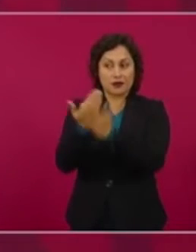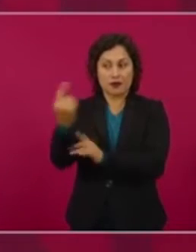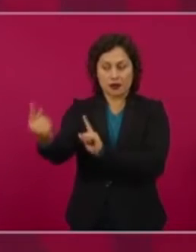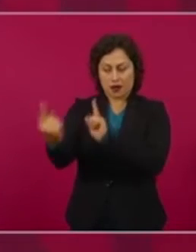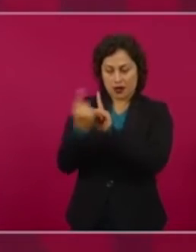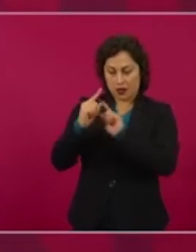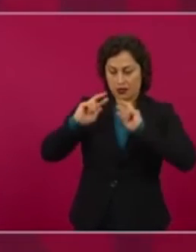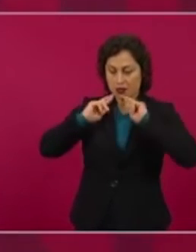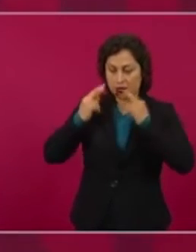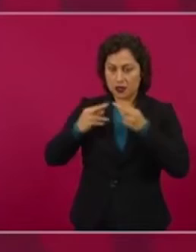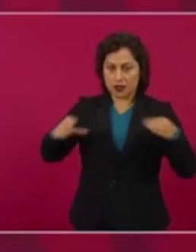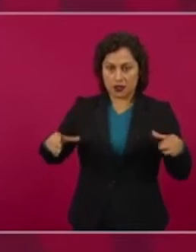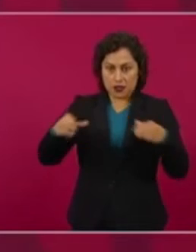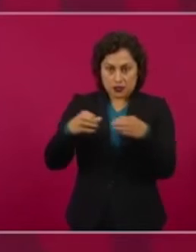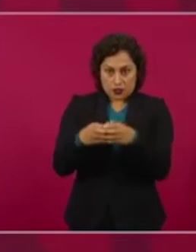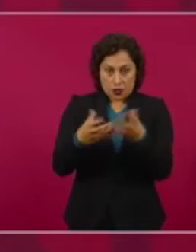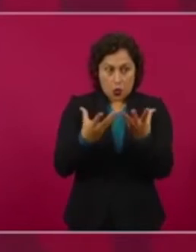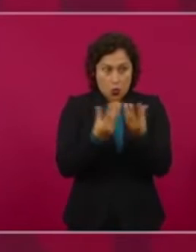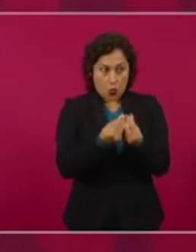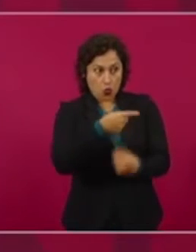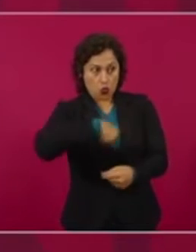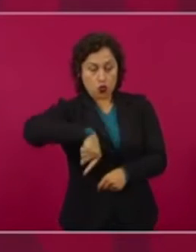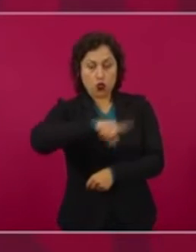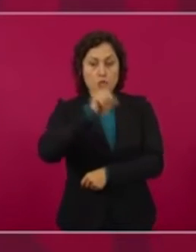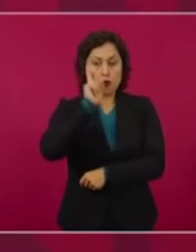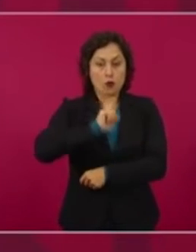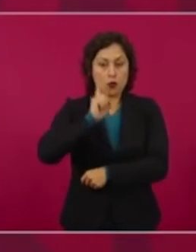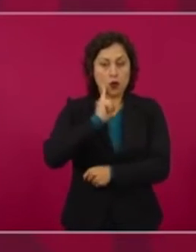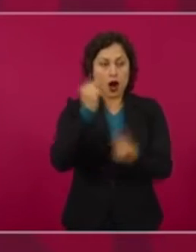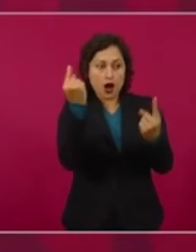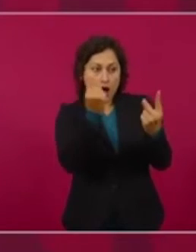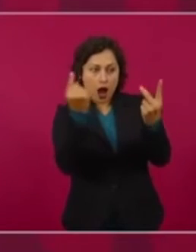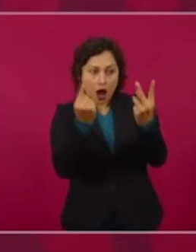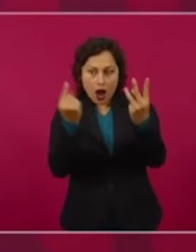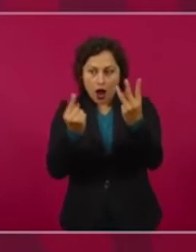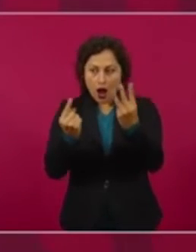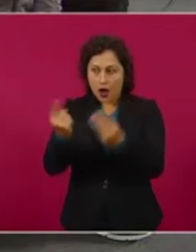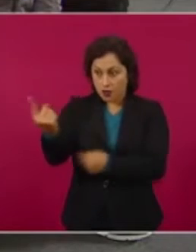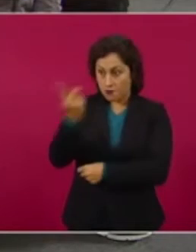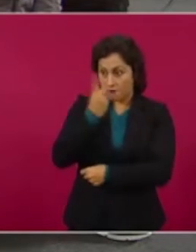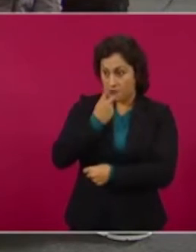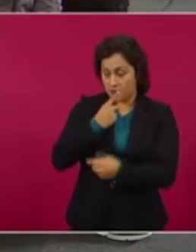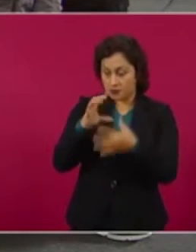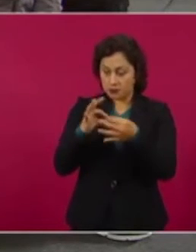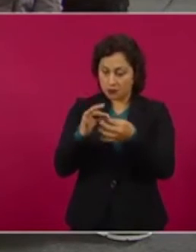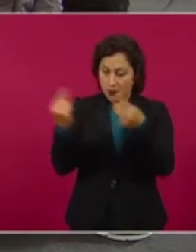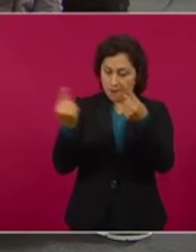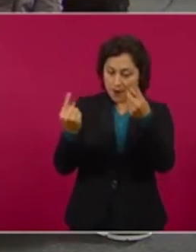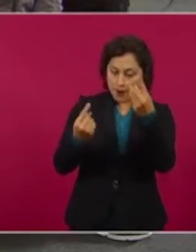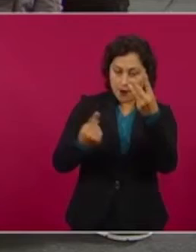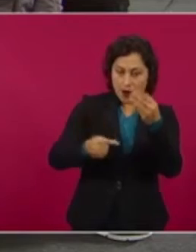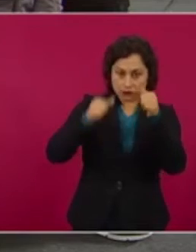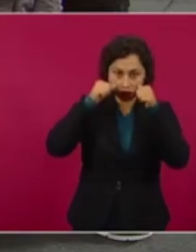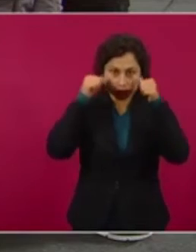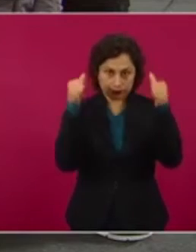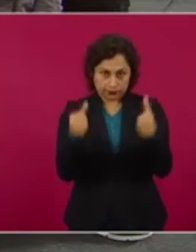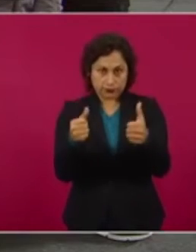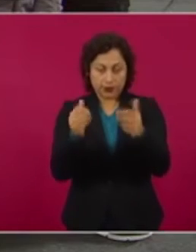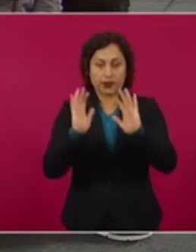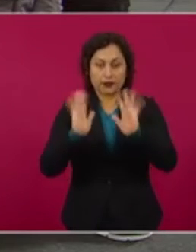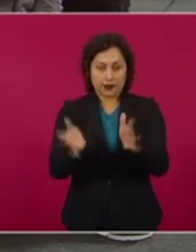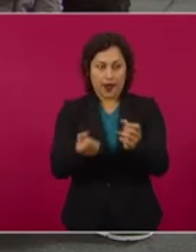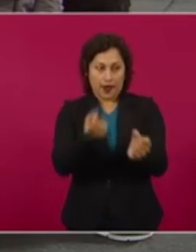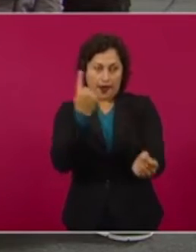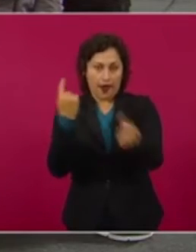las compañeras y ver cada uno de los casos a los que usted se refiere y que en algunos se han atendido,